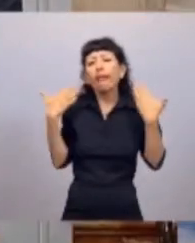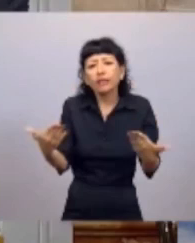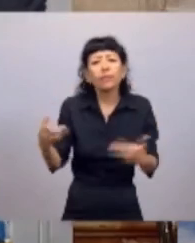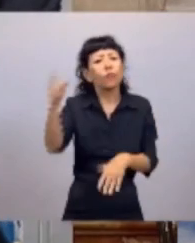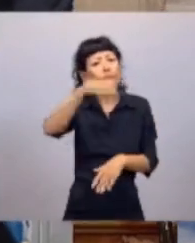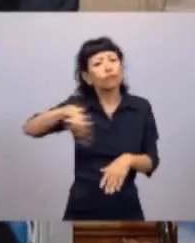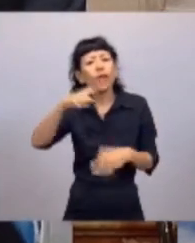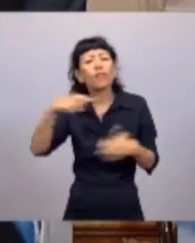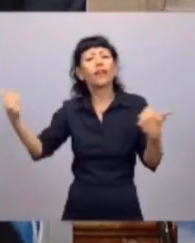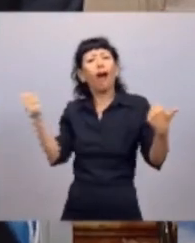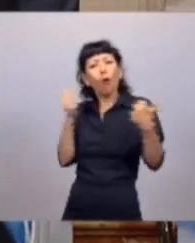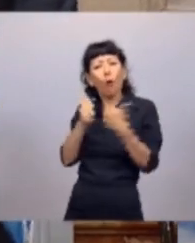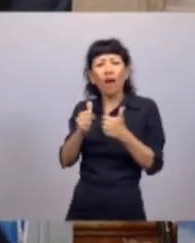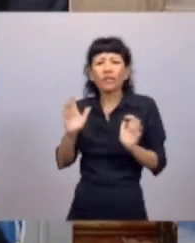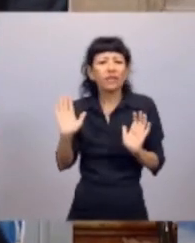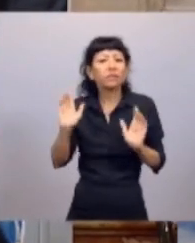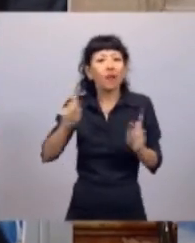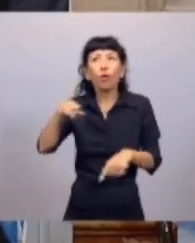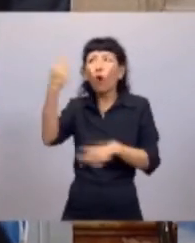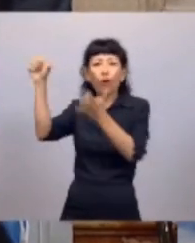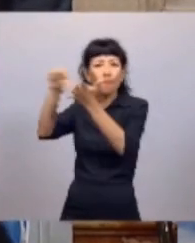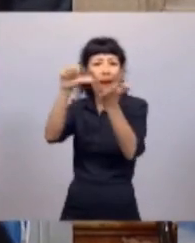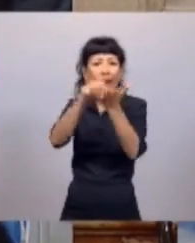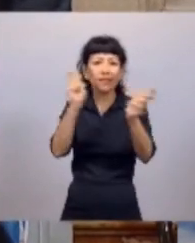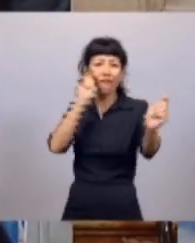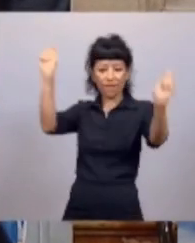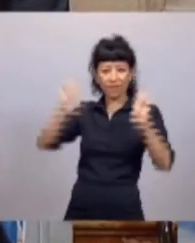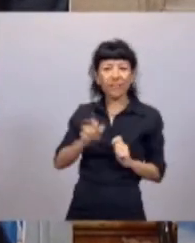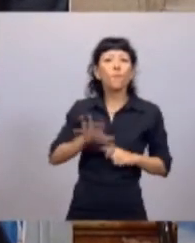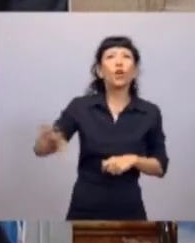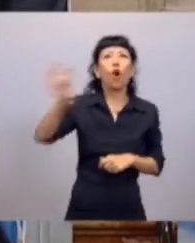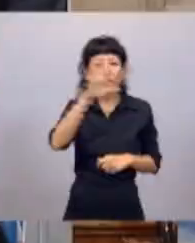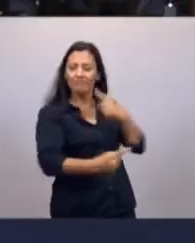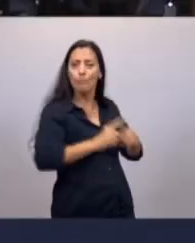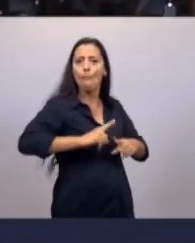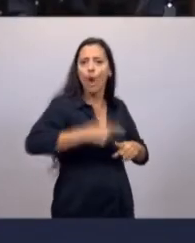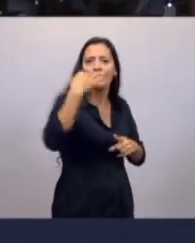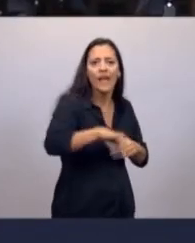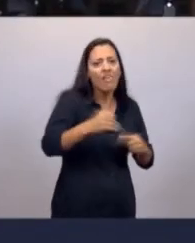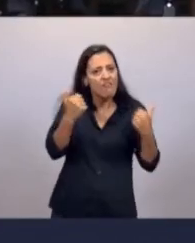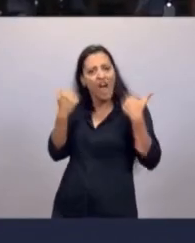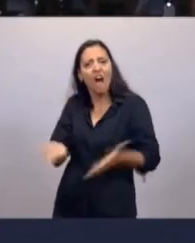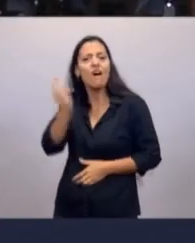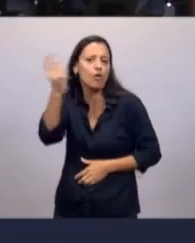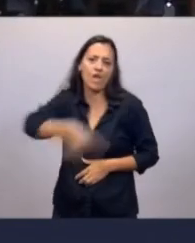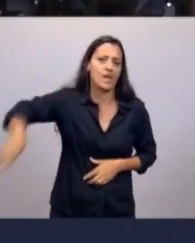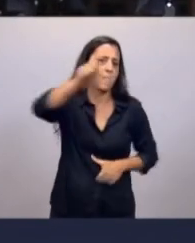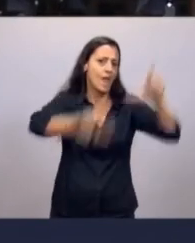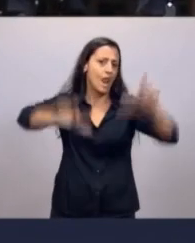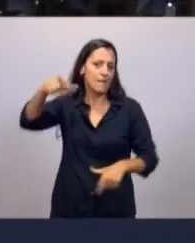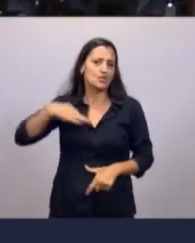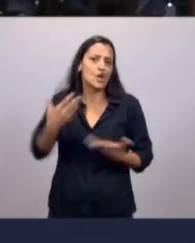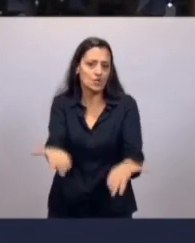de acompañarnos desde todos los países del mundo y todas las provincias de la República Argentina de este modo el presidente electo de